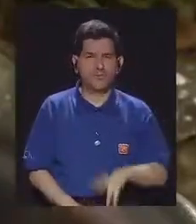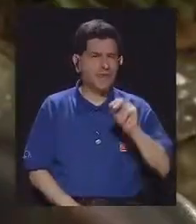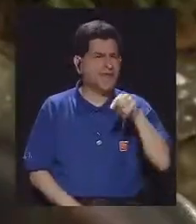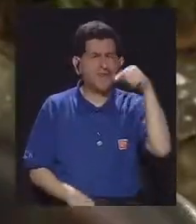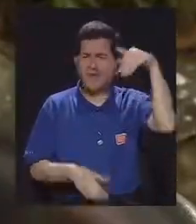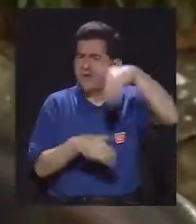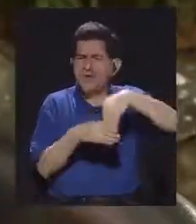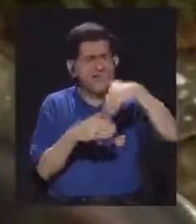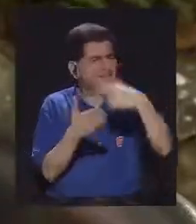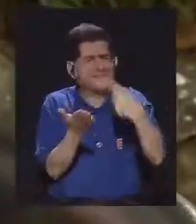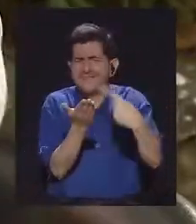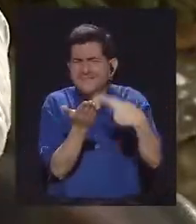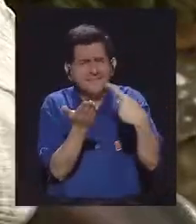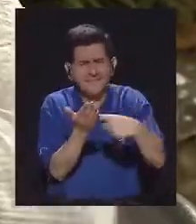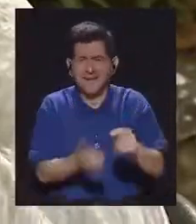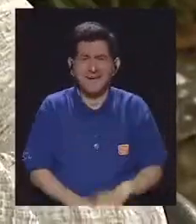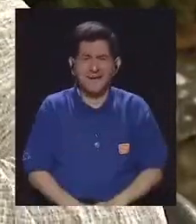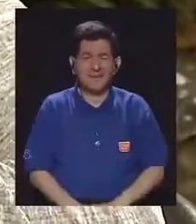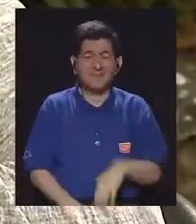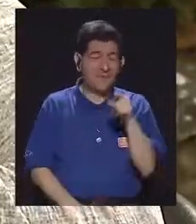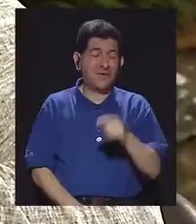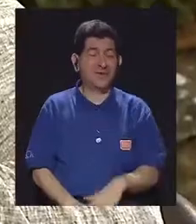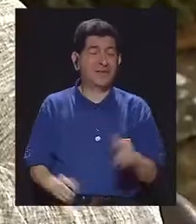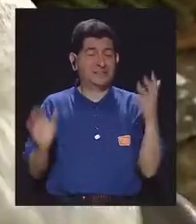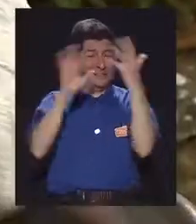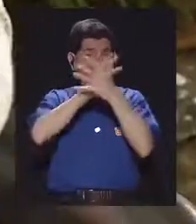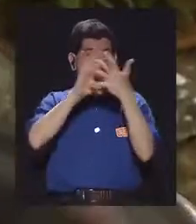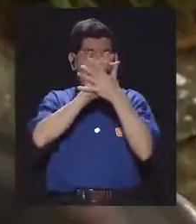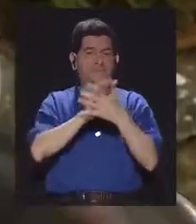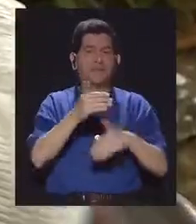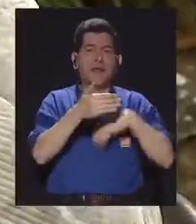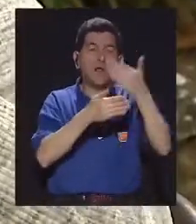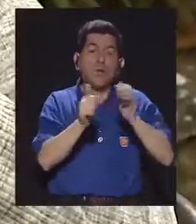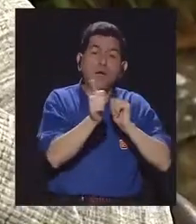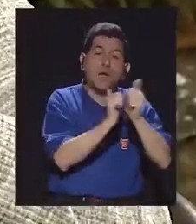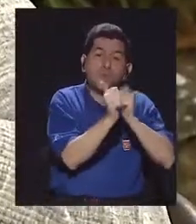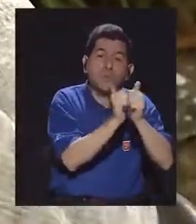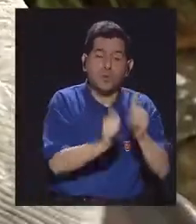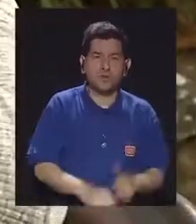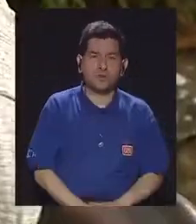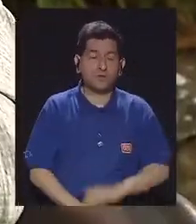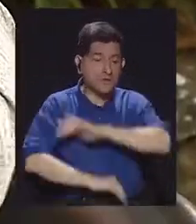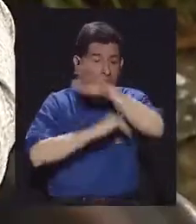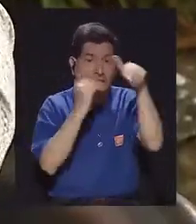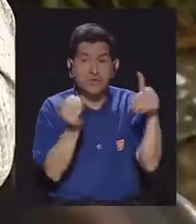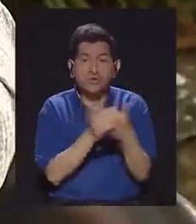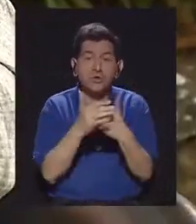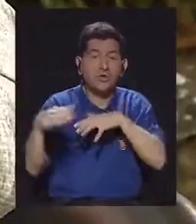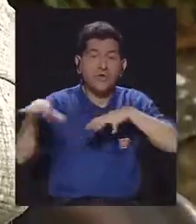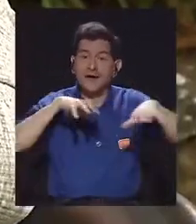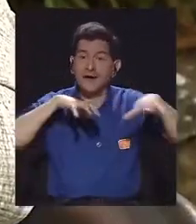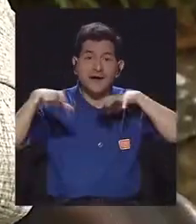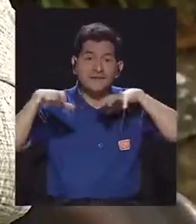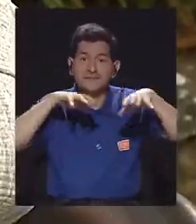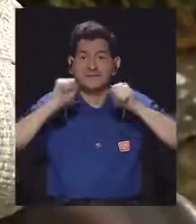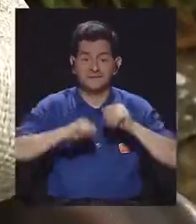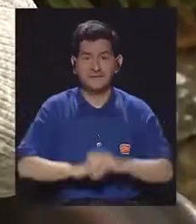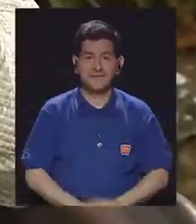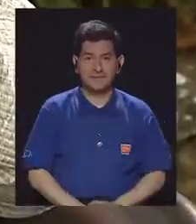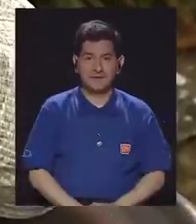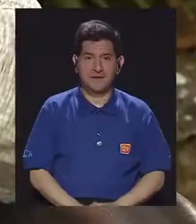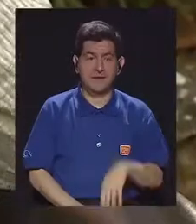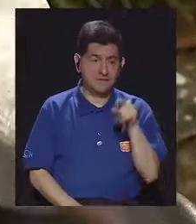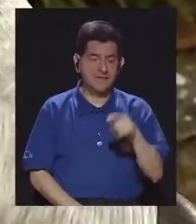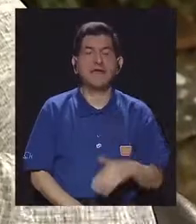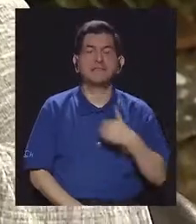no nos metamos en eso porque entonces lo más bien lo vamos a hacer peor. Y luego deporte. ¿Qué es deporte? Deporte son todas aquellas actividades